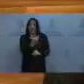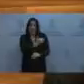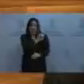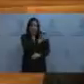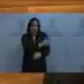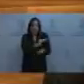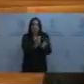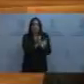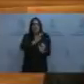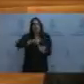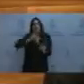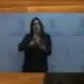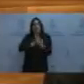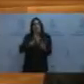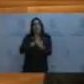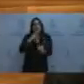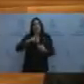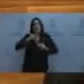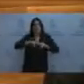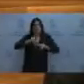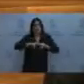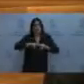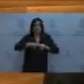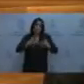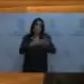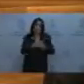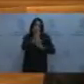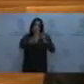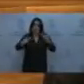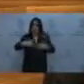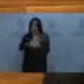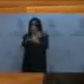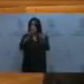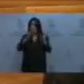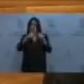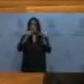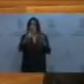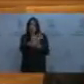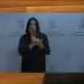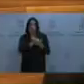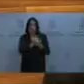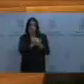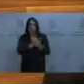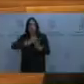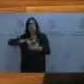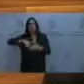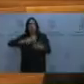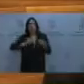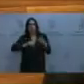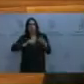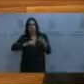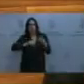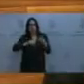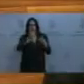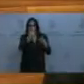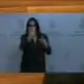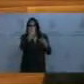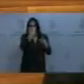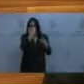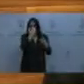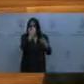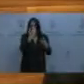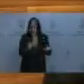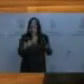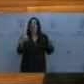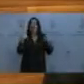los acabe poniendo el Principado y por ende todos los asturianos. Y por último, señorías, viene una tercera cuestión, que es la